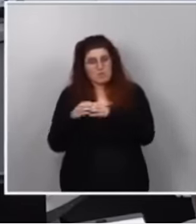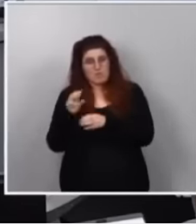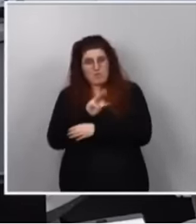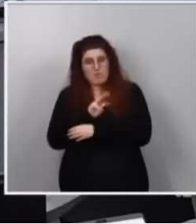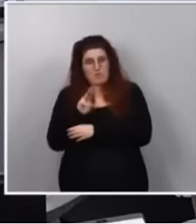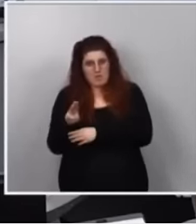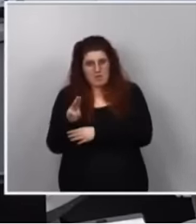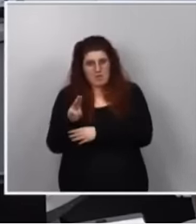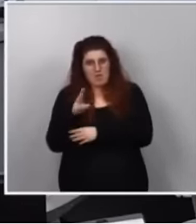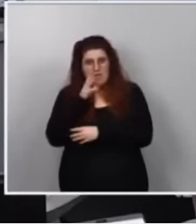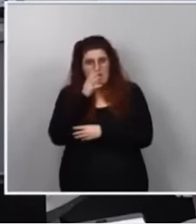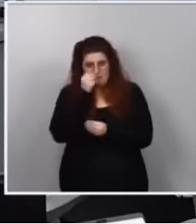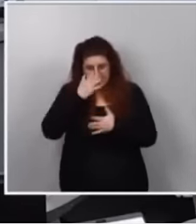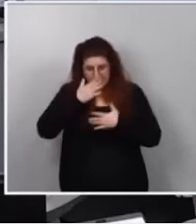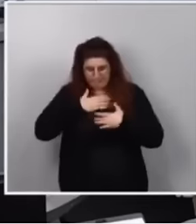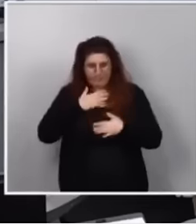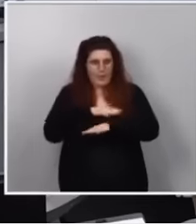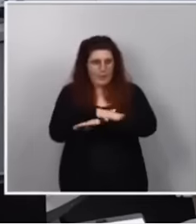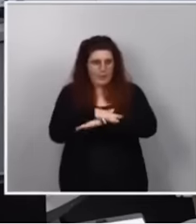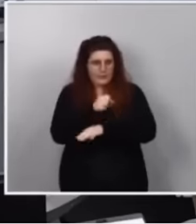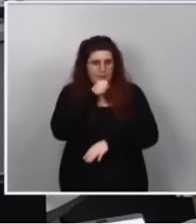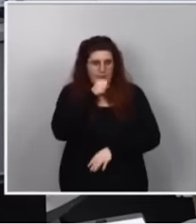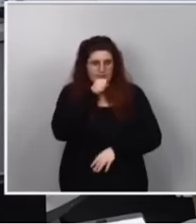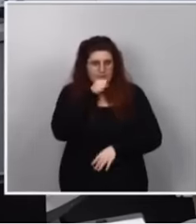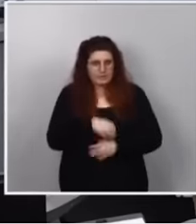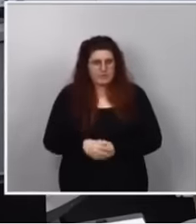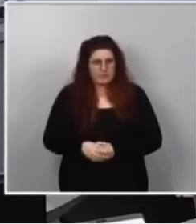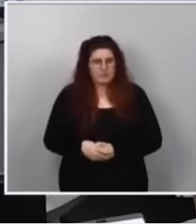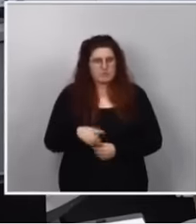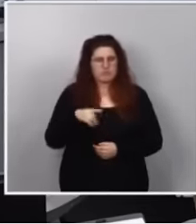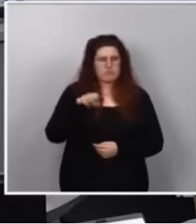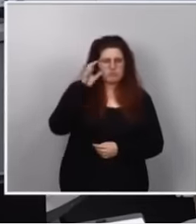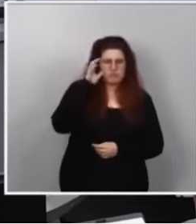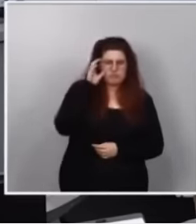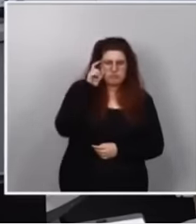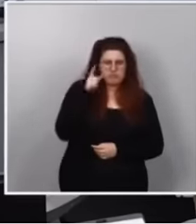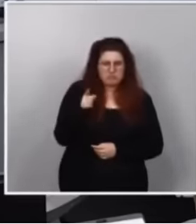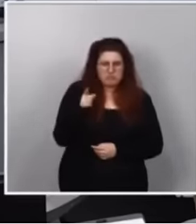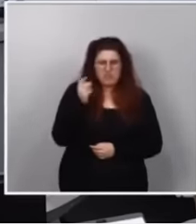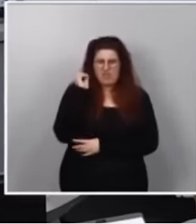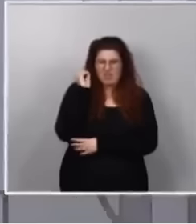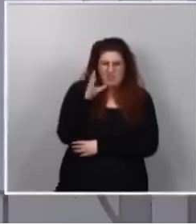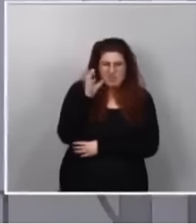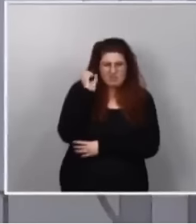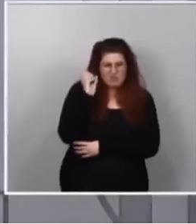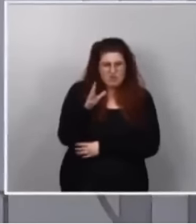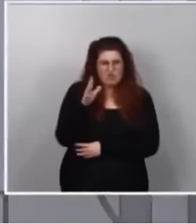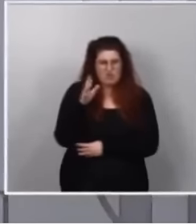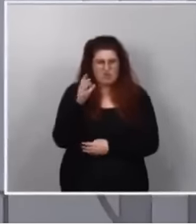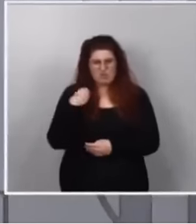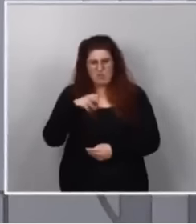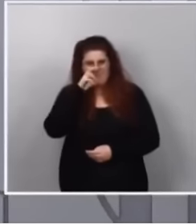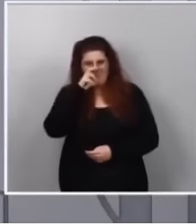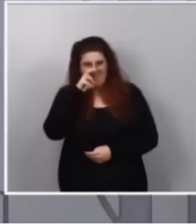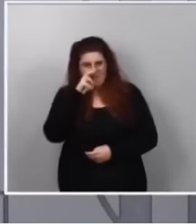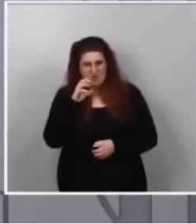este gobierno. Y cuando uno escucha estas declaraciones, incluso cuando ve el discurso que ha trasladado el señor Feijóo en